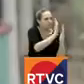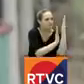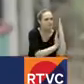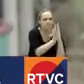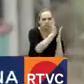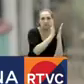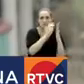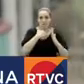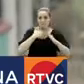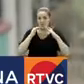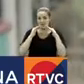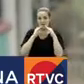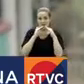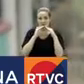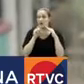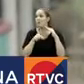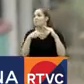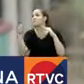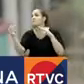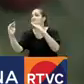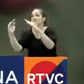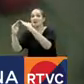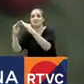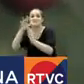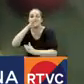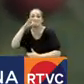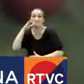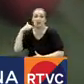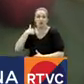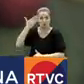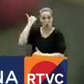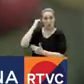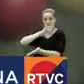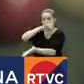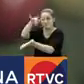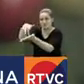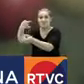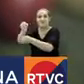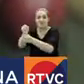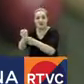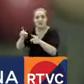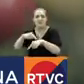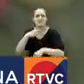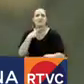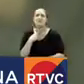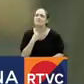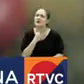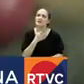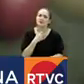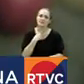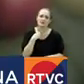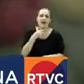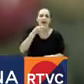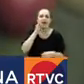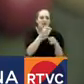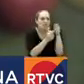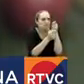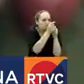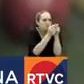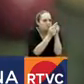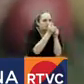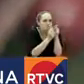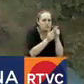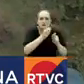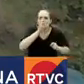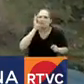mi casa a otras fincas a trabajar y me gustaba tanto el café que siempre buscaba lo que llamamos